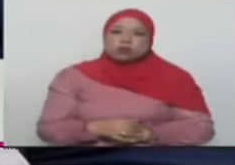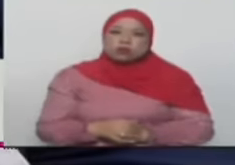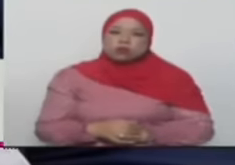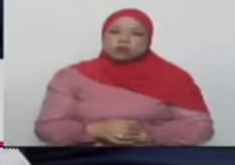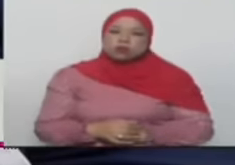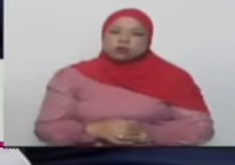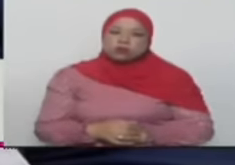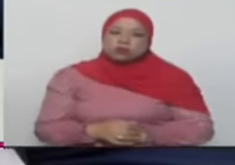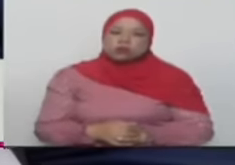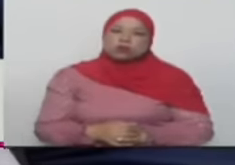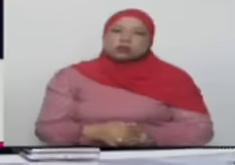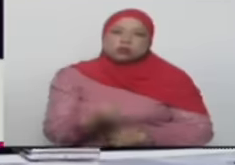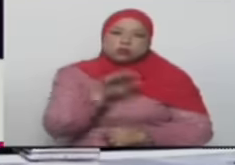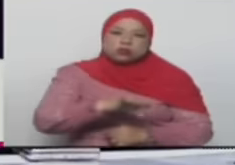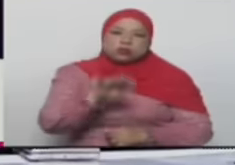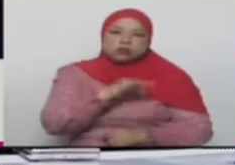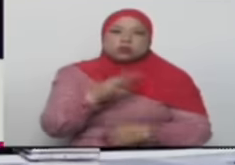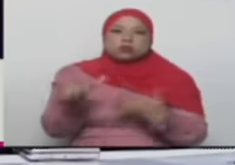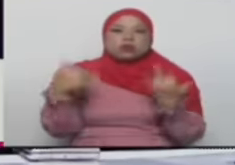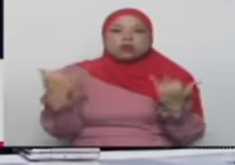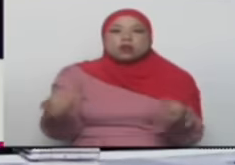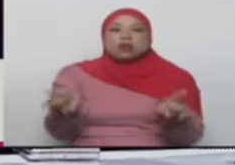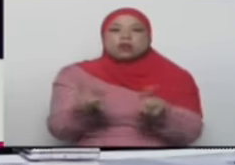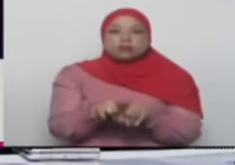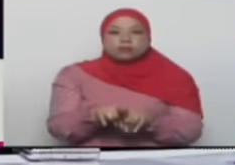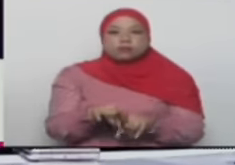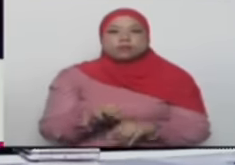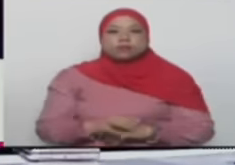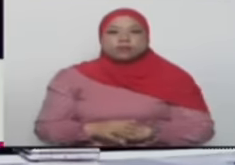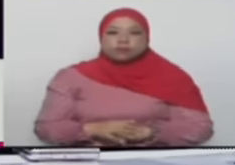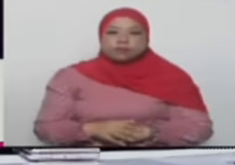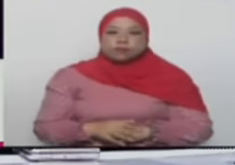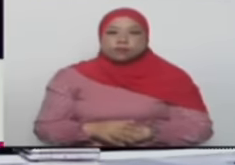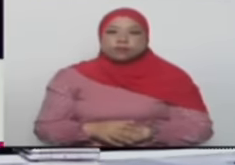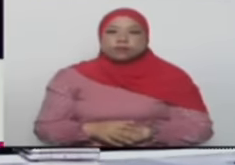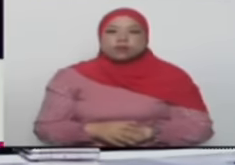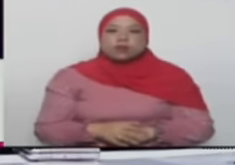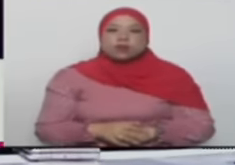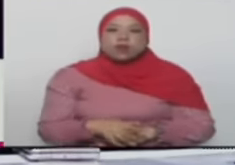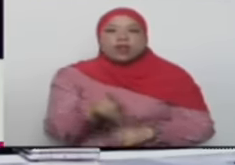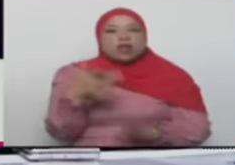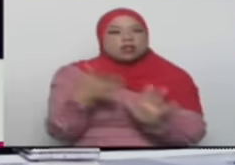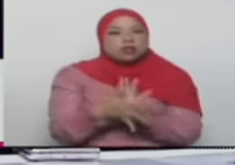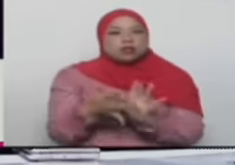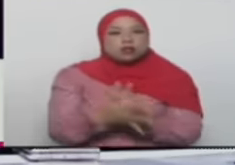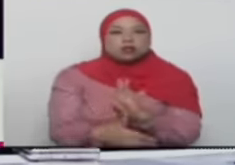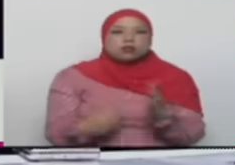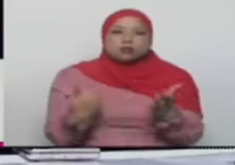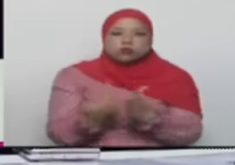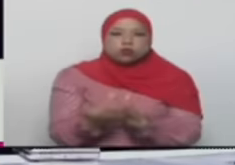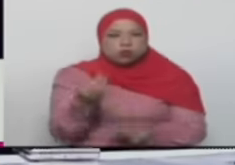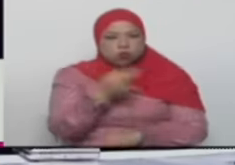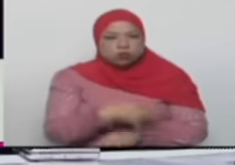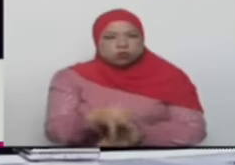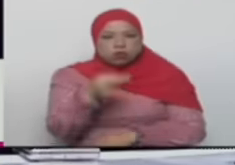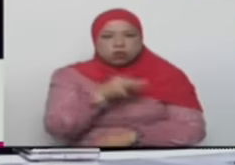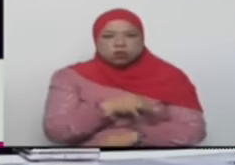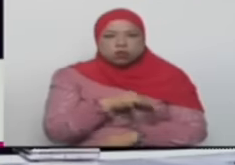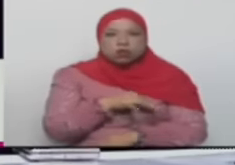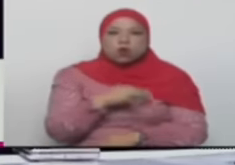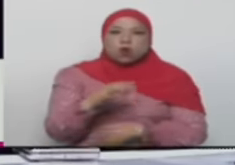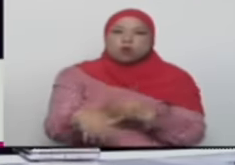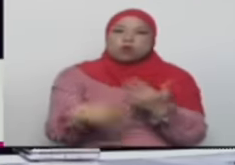presidente. Mercenarios. Los mercenarios, ¿qué es un sicario? Un sociópata sin